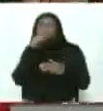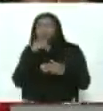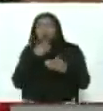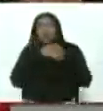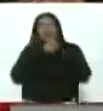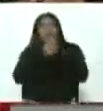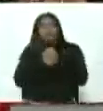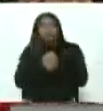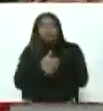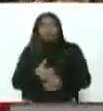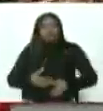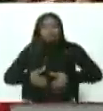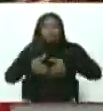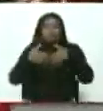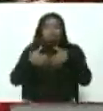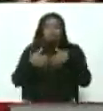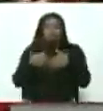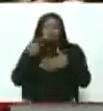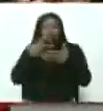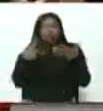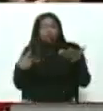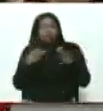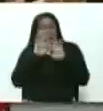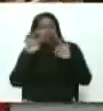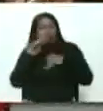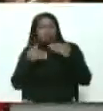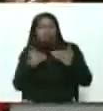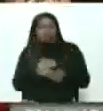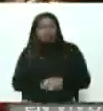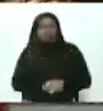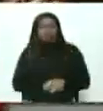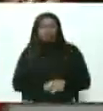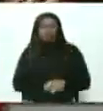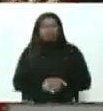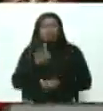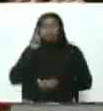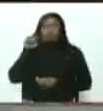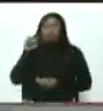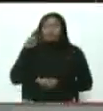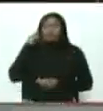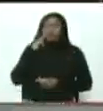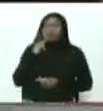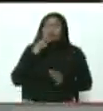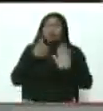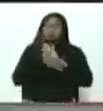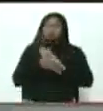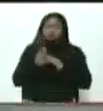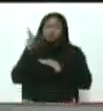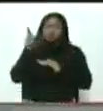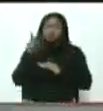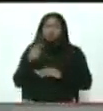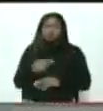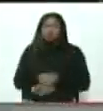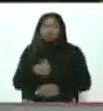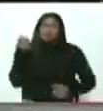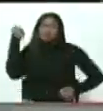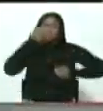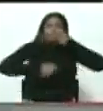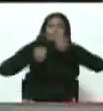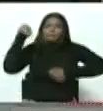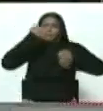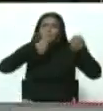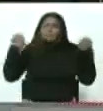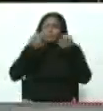rencor, pases de factura. ¿No vieron lo que ocurrió ayer en Bolívar? Se cayeron a golpe los de la